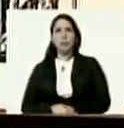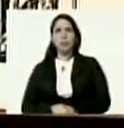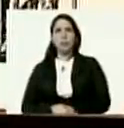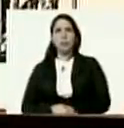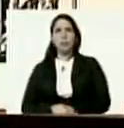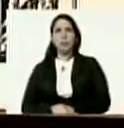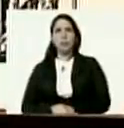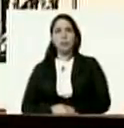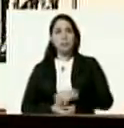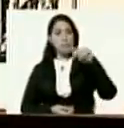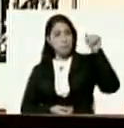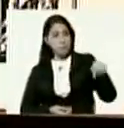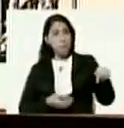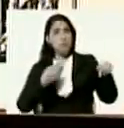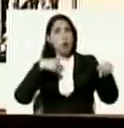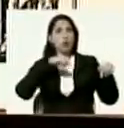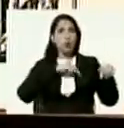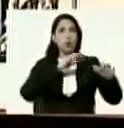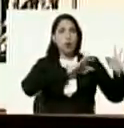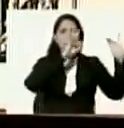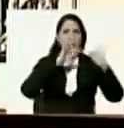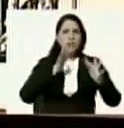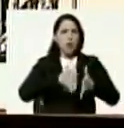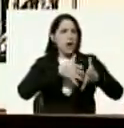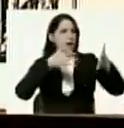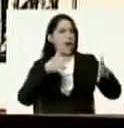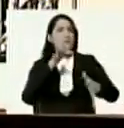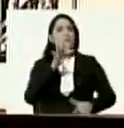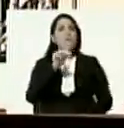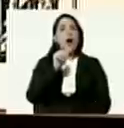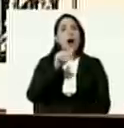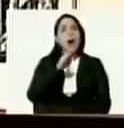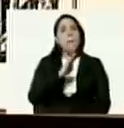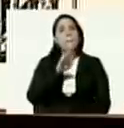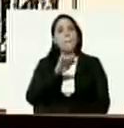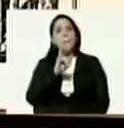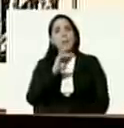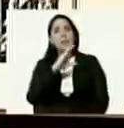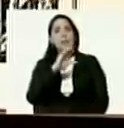Así como nosotros somos herederos del gran Fabricio Ojeda,